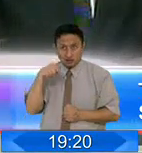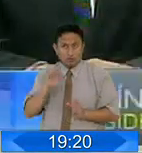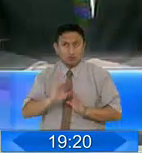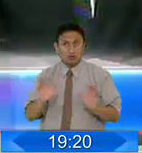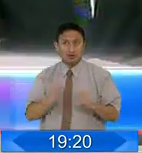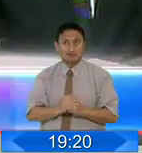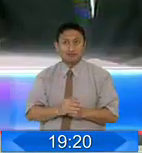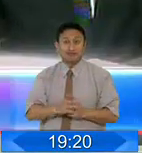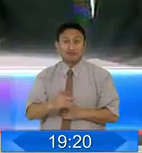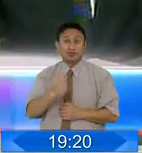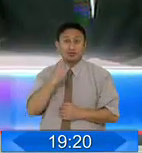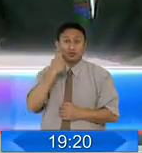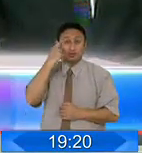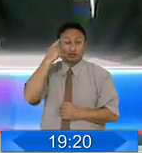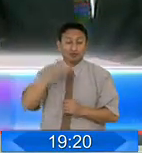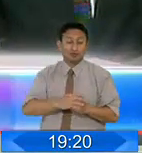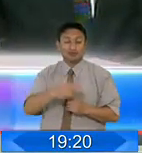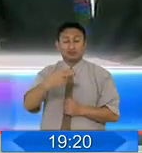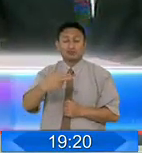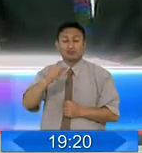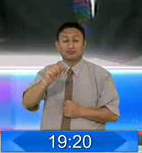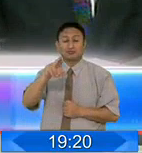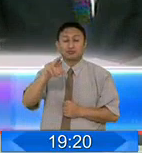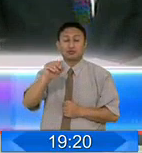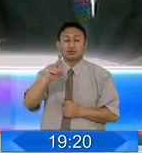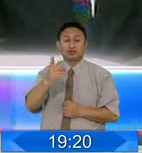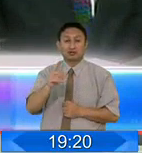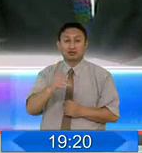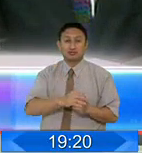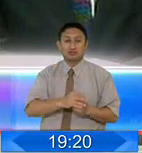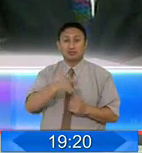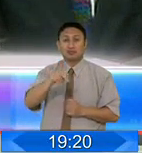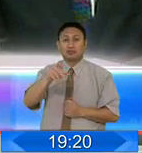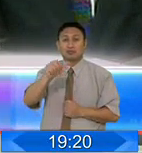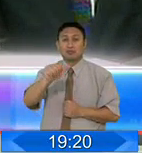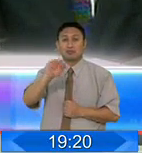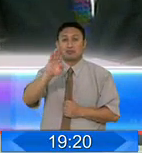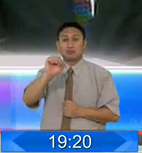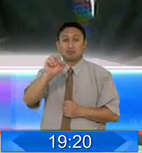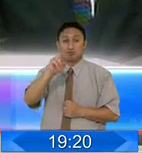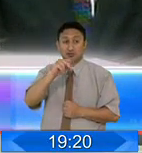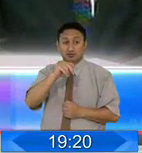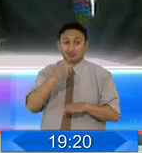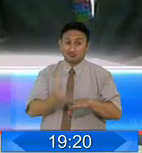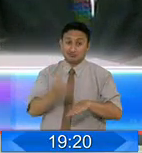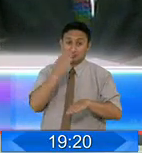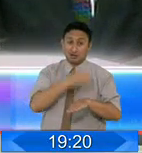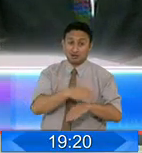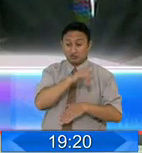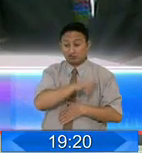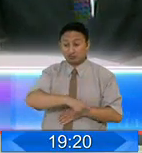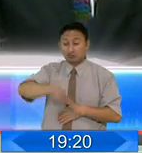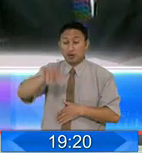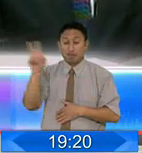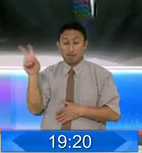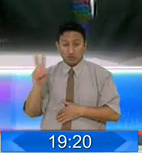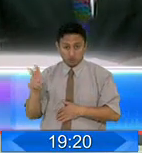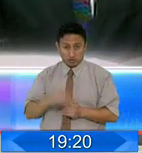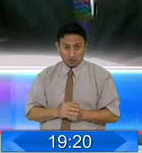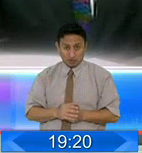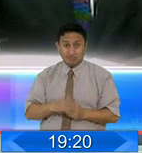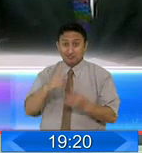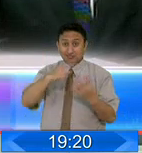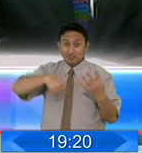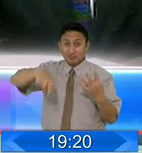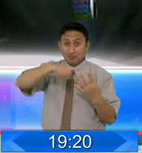Correa, Virgilio Hernández, Patiño, Pavón hayan viajado al mismo tiempo hace pocas semanas a Venezuela? Ellos son quienes están